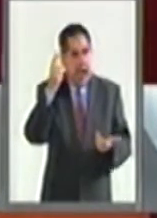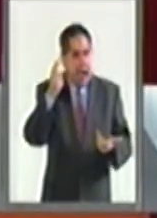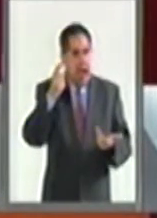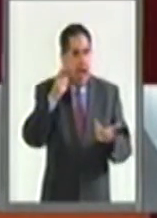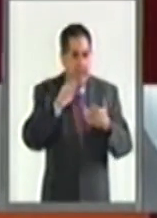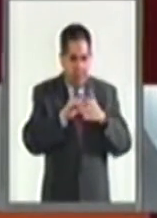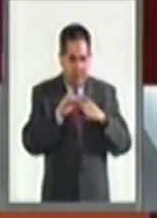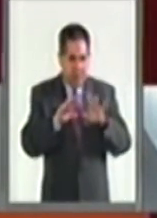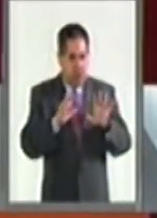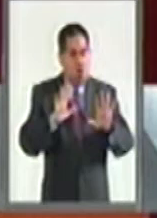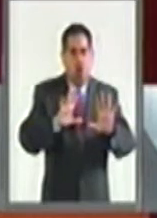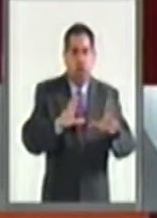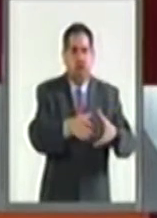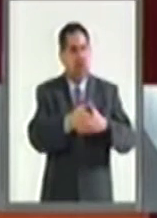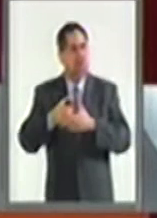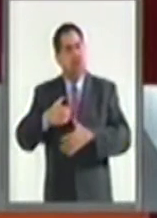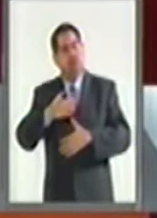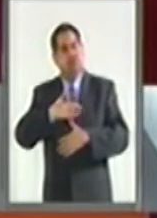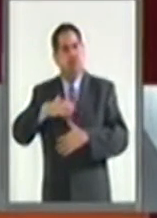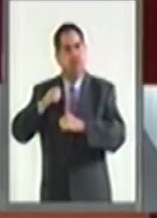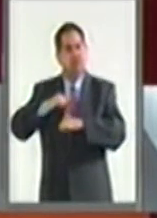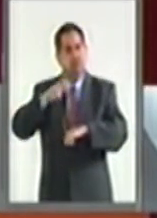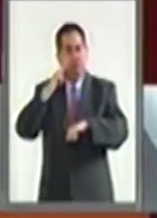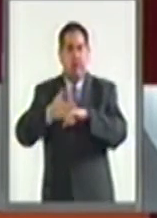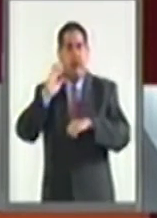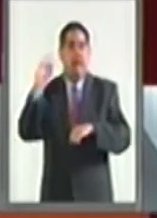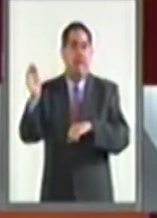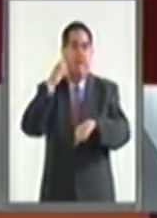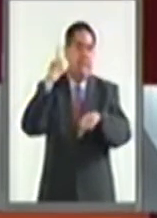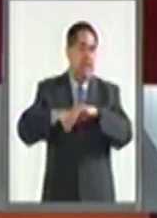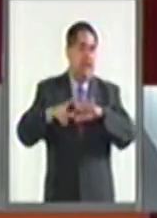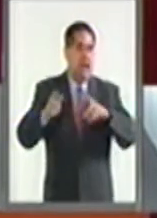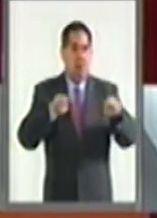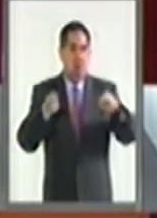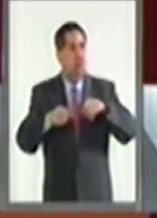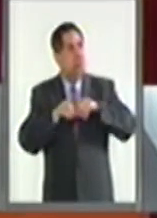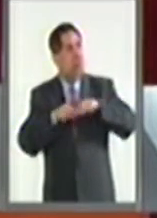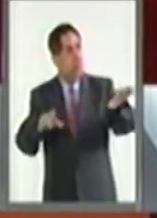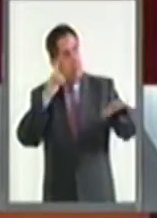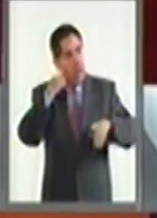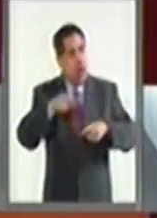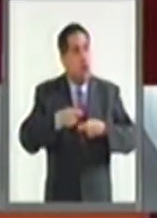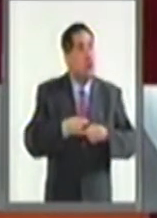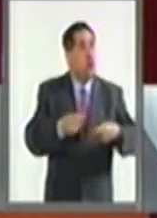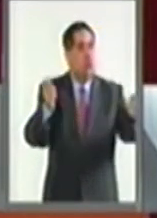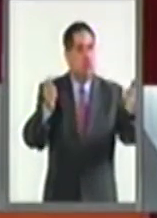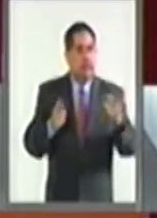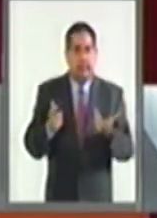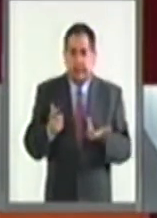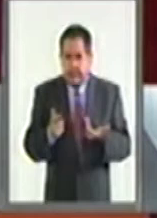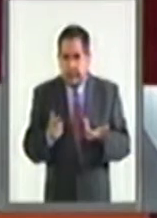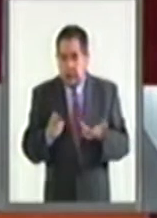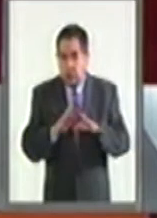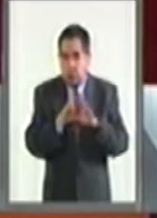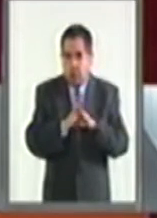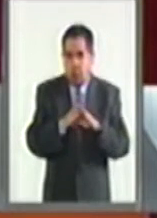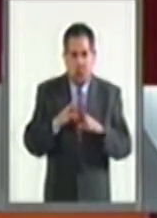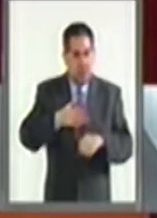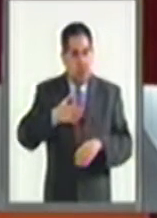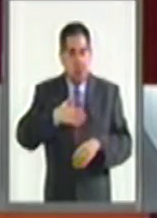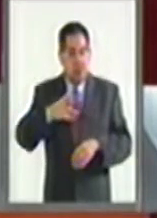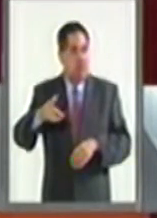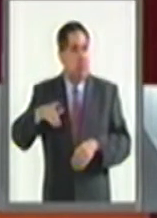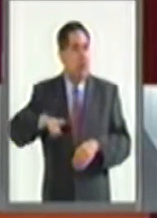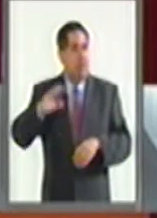una centralización legislativa al ámbito federal, así como de una insistente y continua